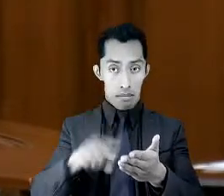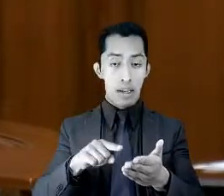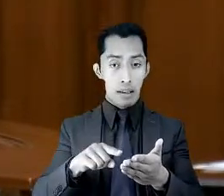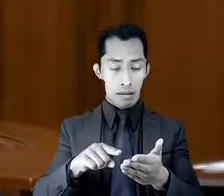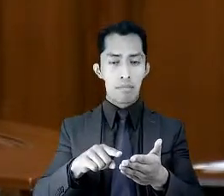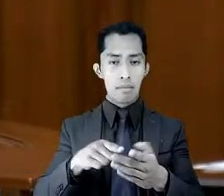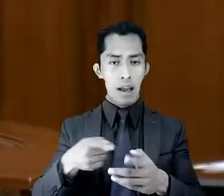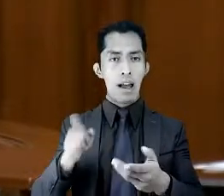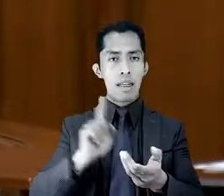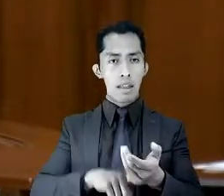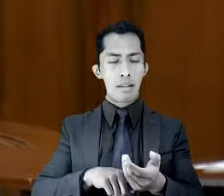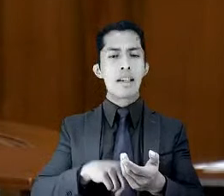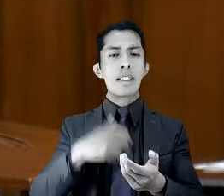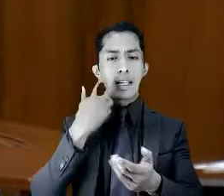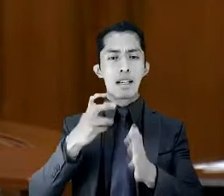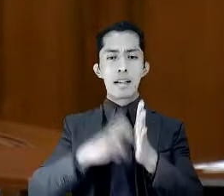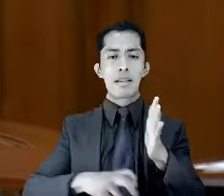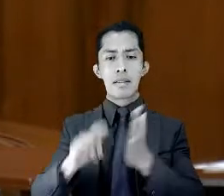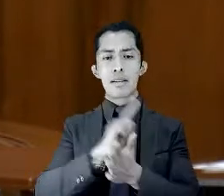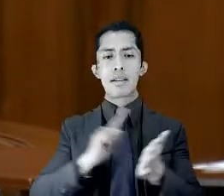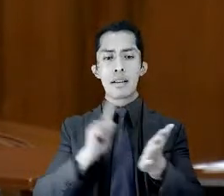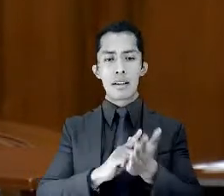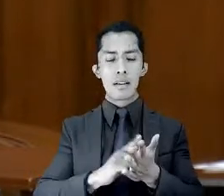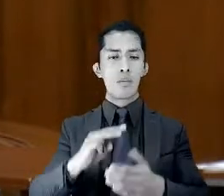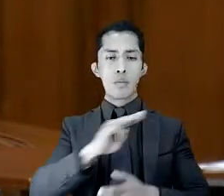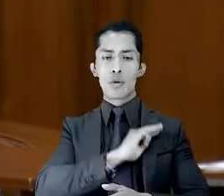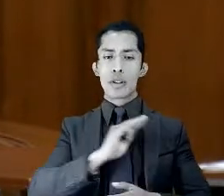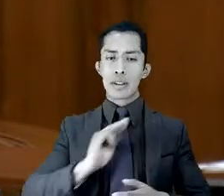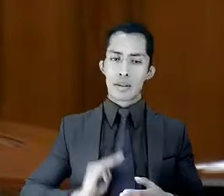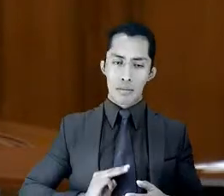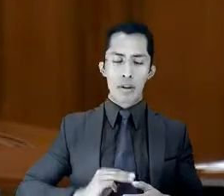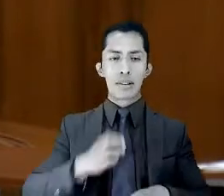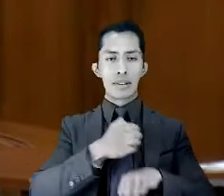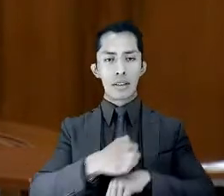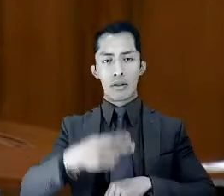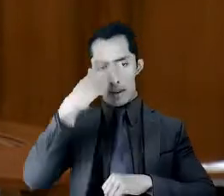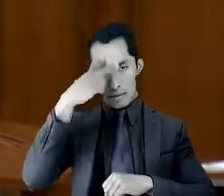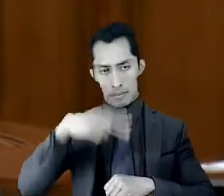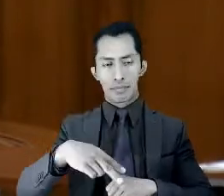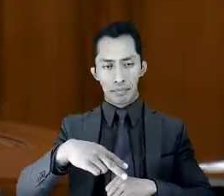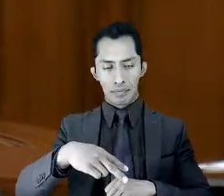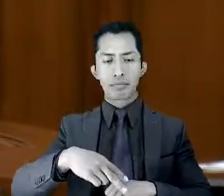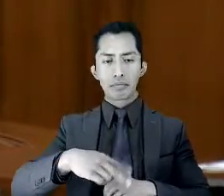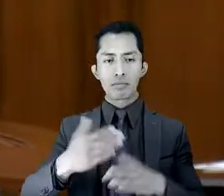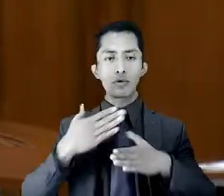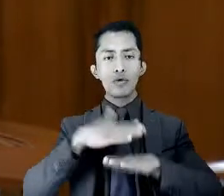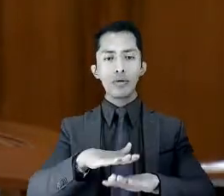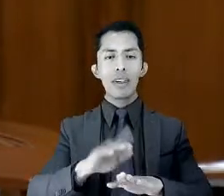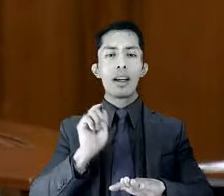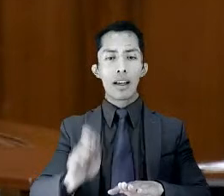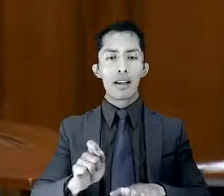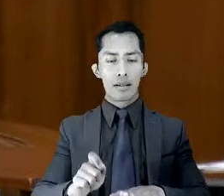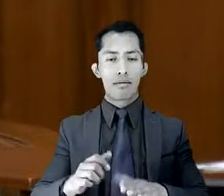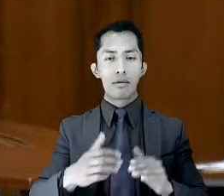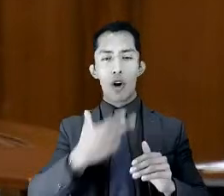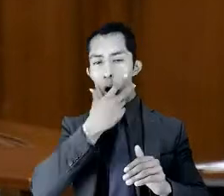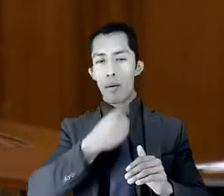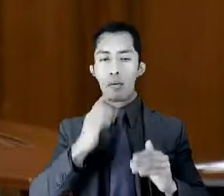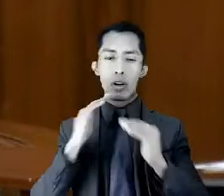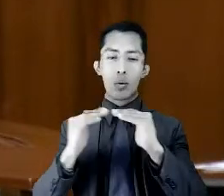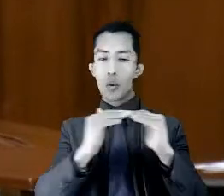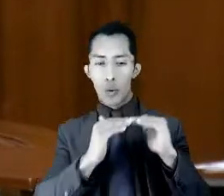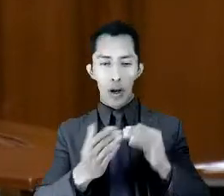que la misma propone reformar la Ley Orgánica Municipal del Estado de México en materia de paridad municipal.